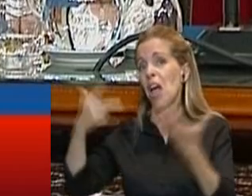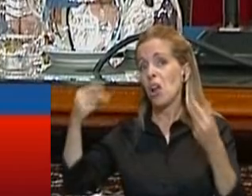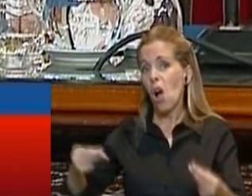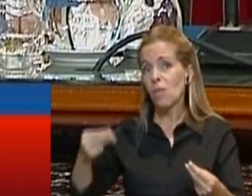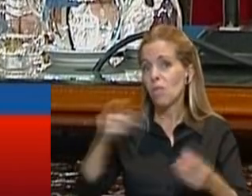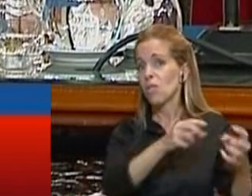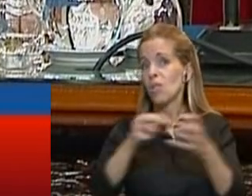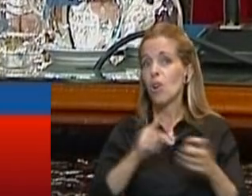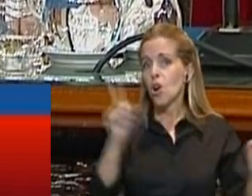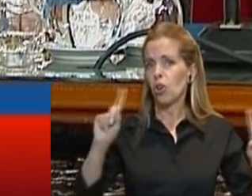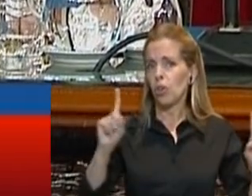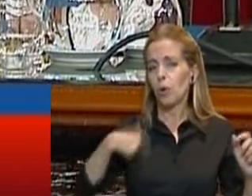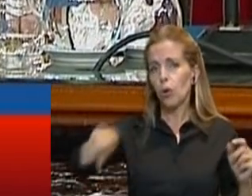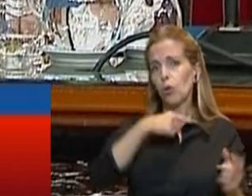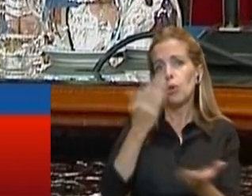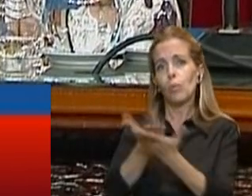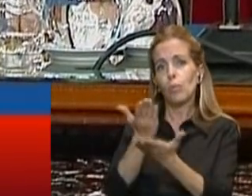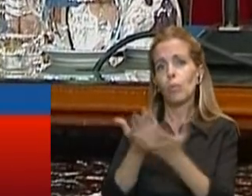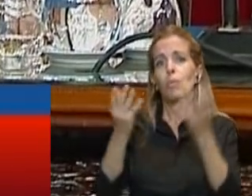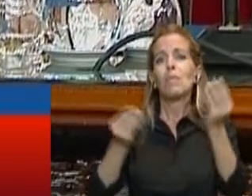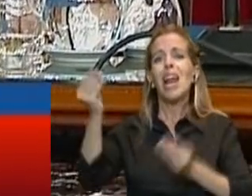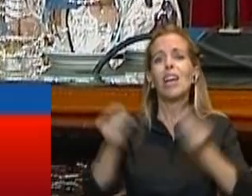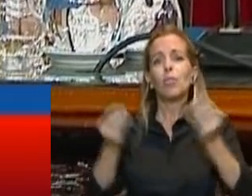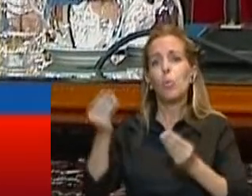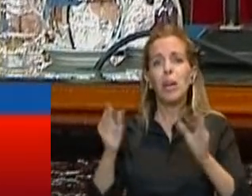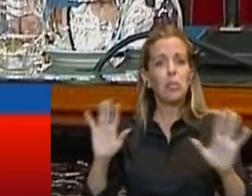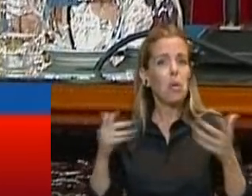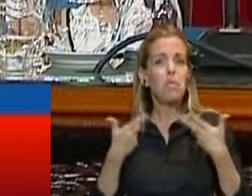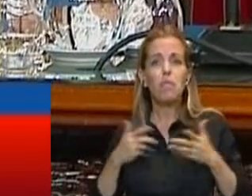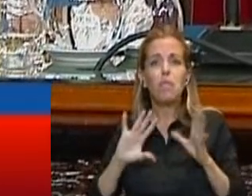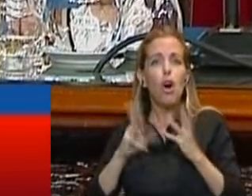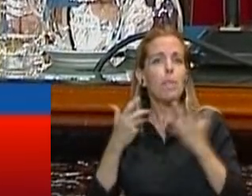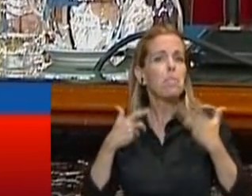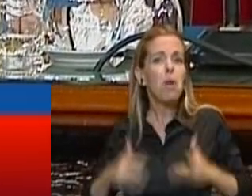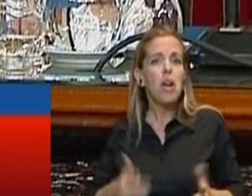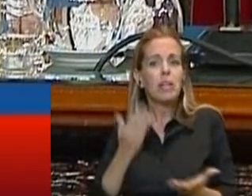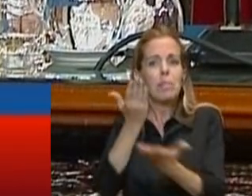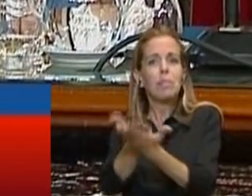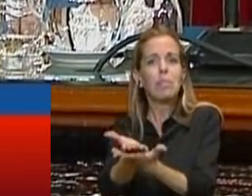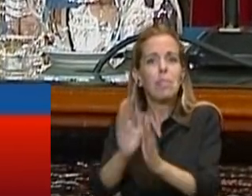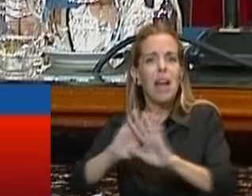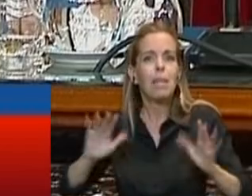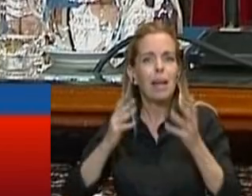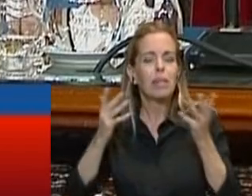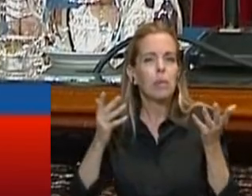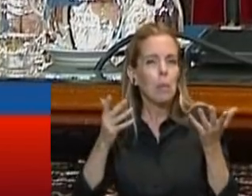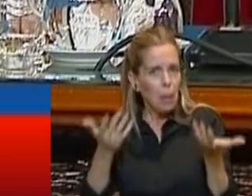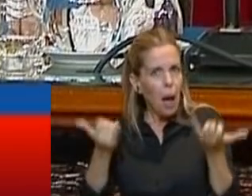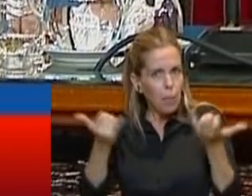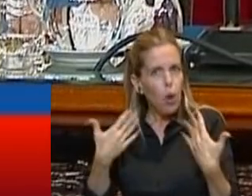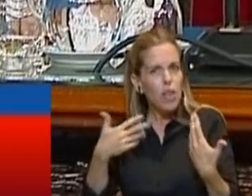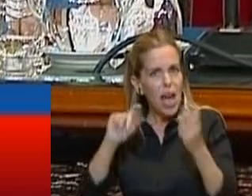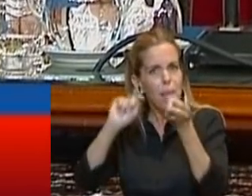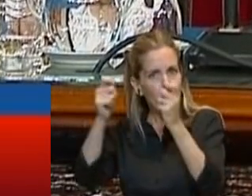Propusimos un presupuesto que dejamos a consideración del Parlamento con honestidad y humildad, que jamás fue un paquete cerrado,